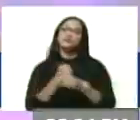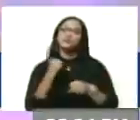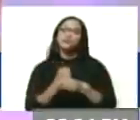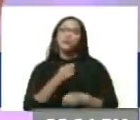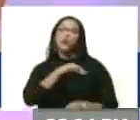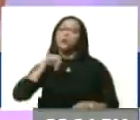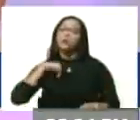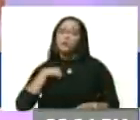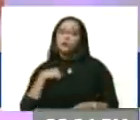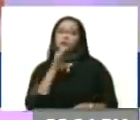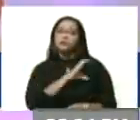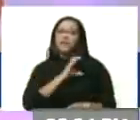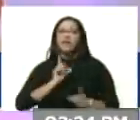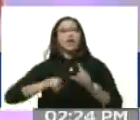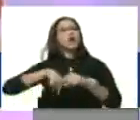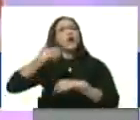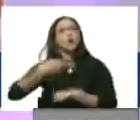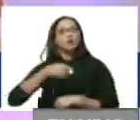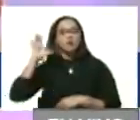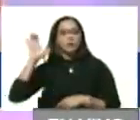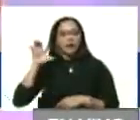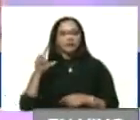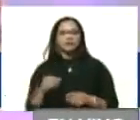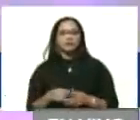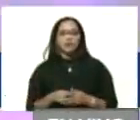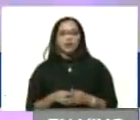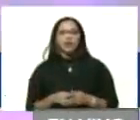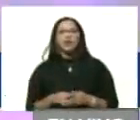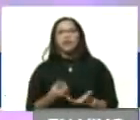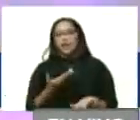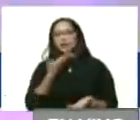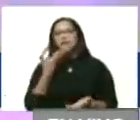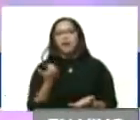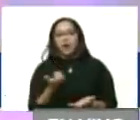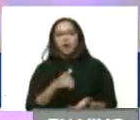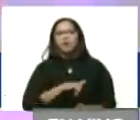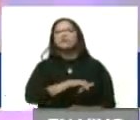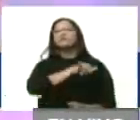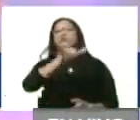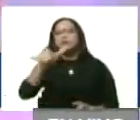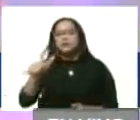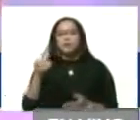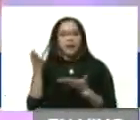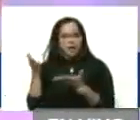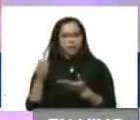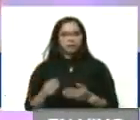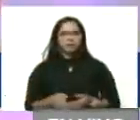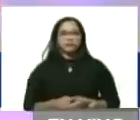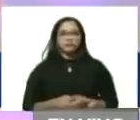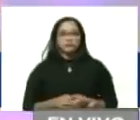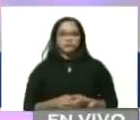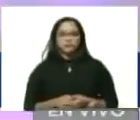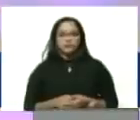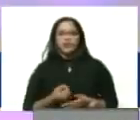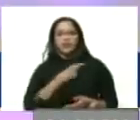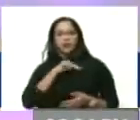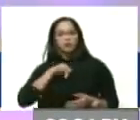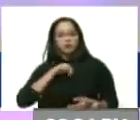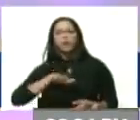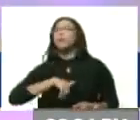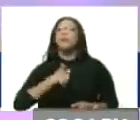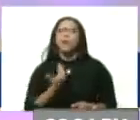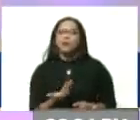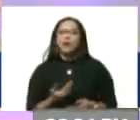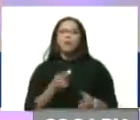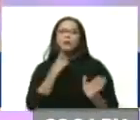delegación en otro país que sea de fácil traslado para él, para que nosotros podamos